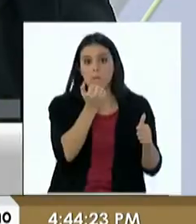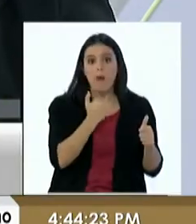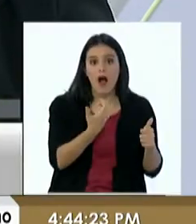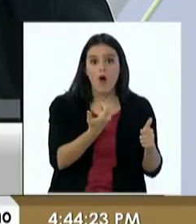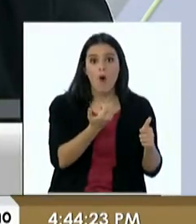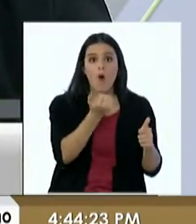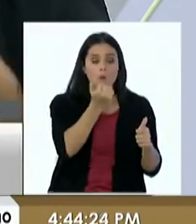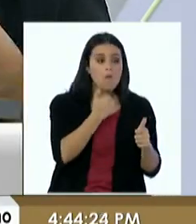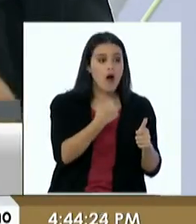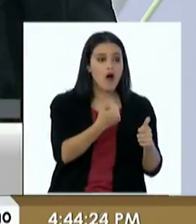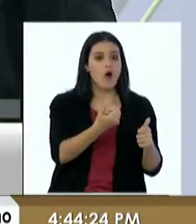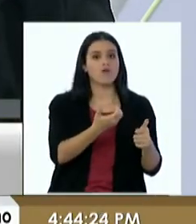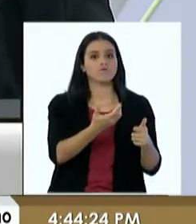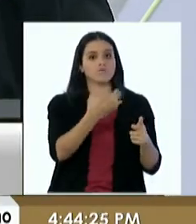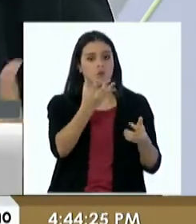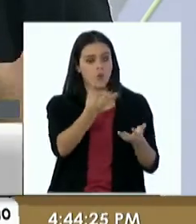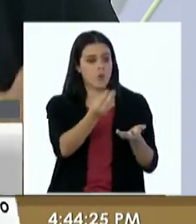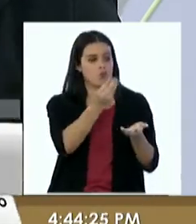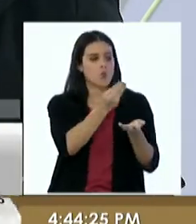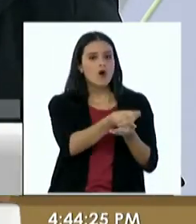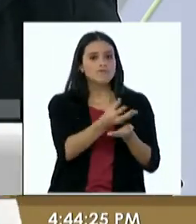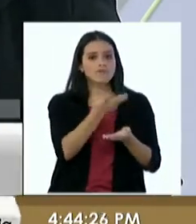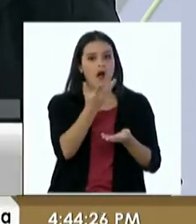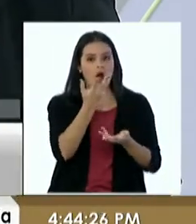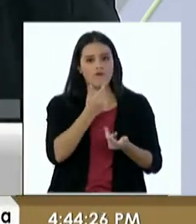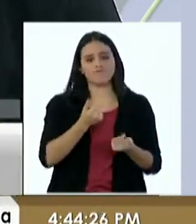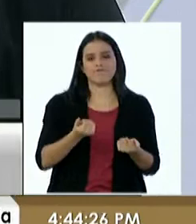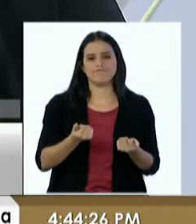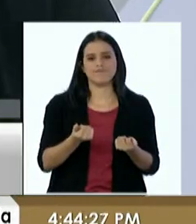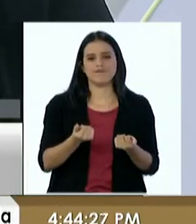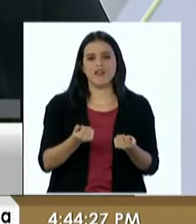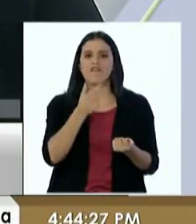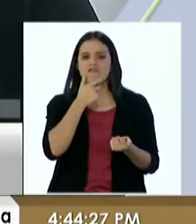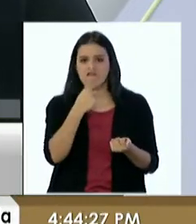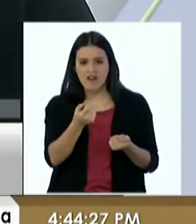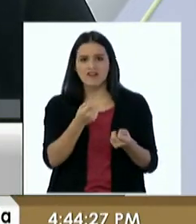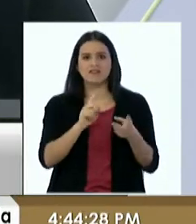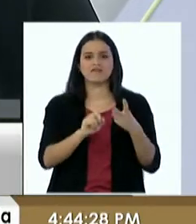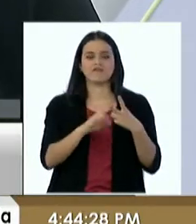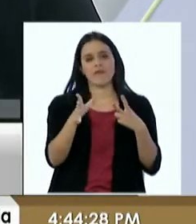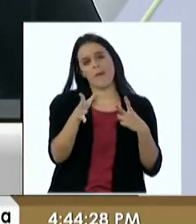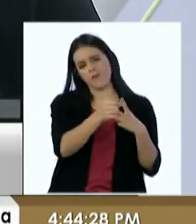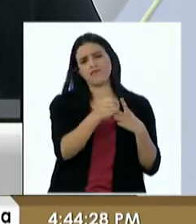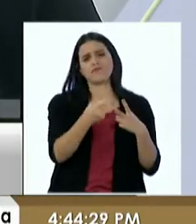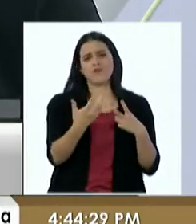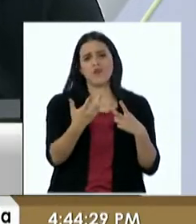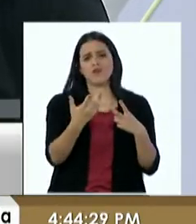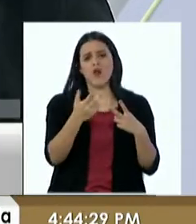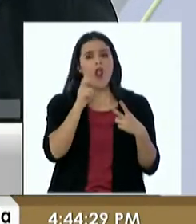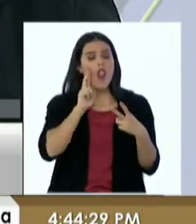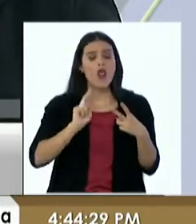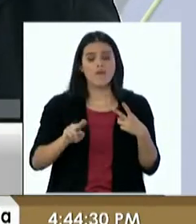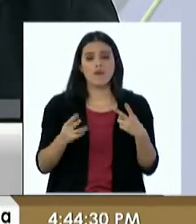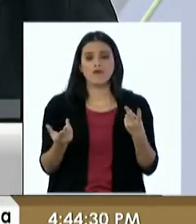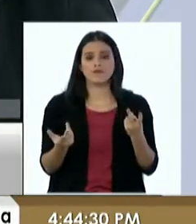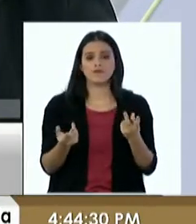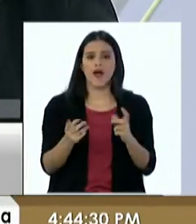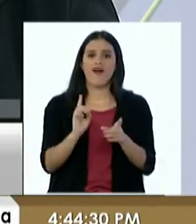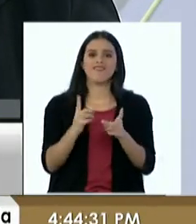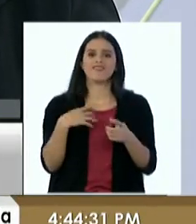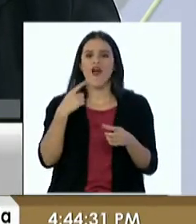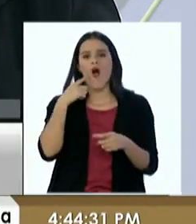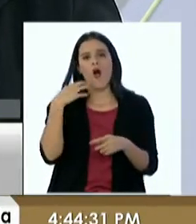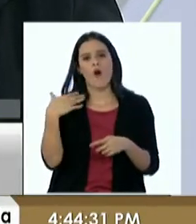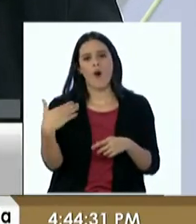accesible es aceptable es inocuo y es sostenible en este caso entonces a veces teníamos la costumbre